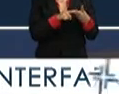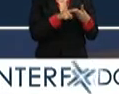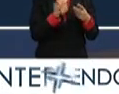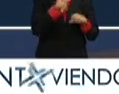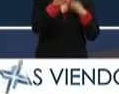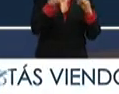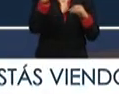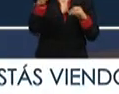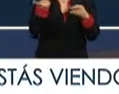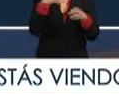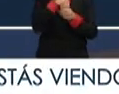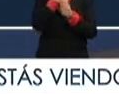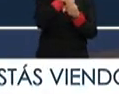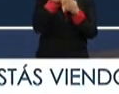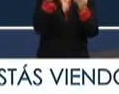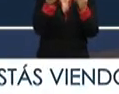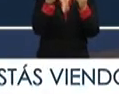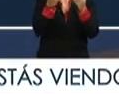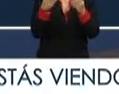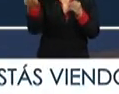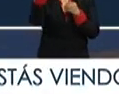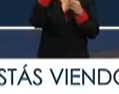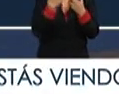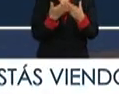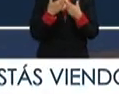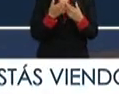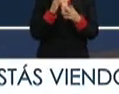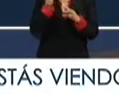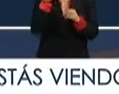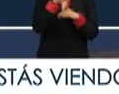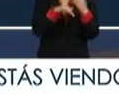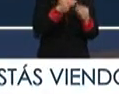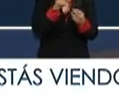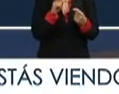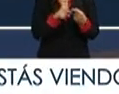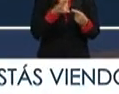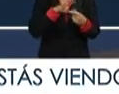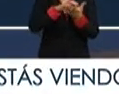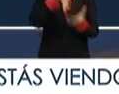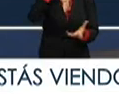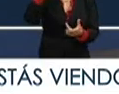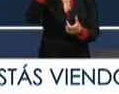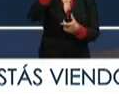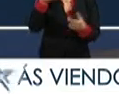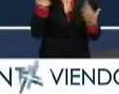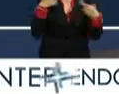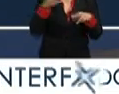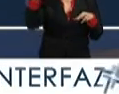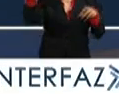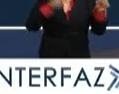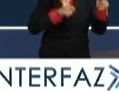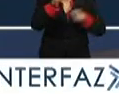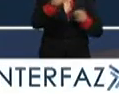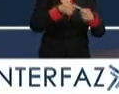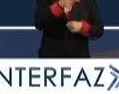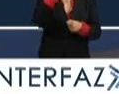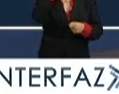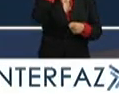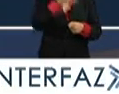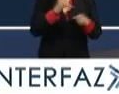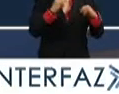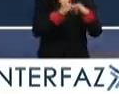están todas porque no podríamos darle cabida a todos, pero hay una buena representatividad